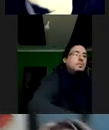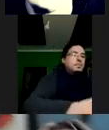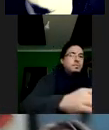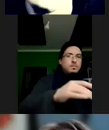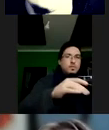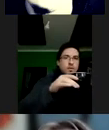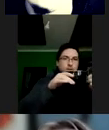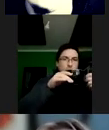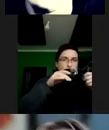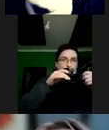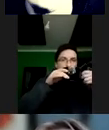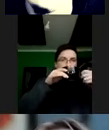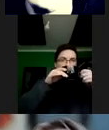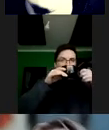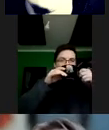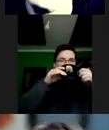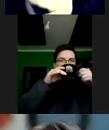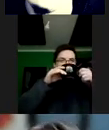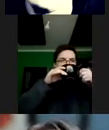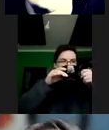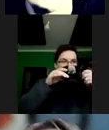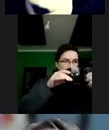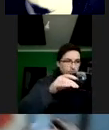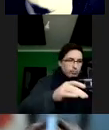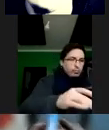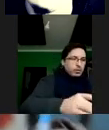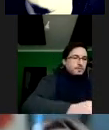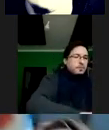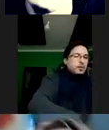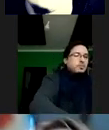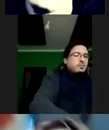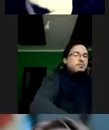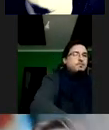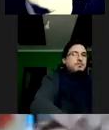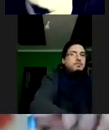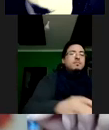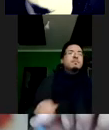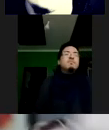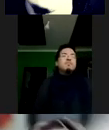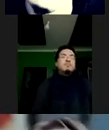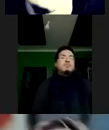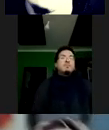tenía un problema con lo vertical y lo horizontal. Chiquillo, vertical,